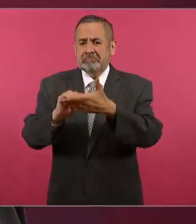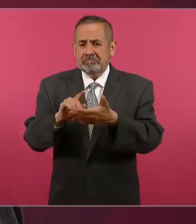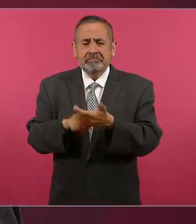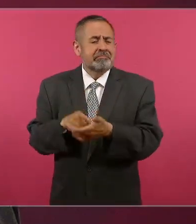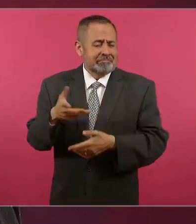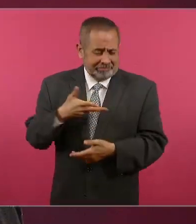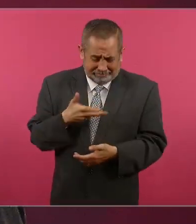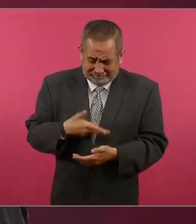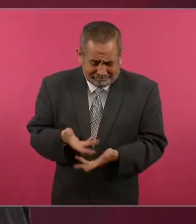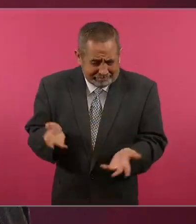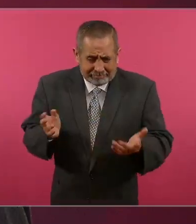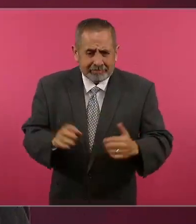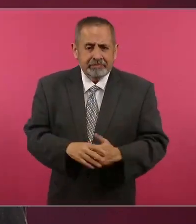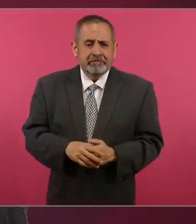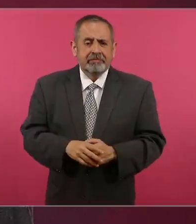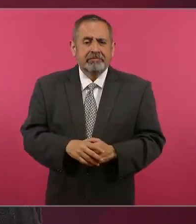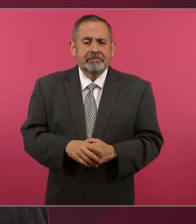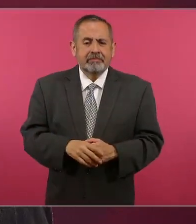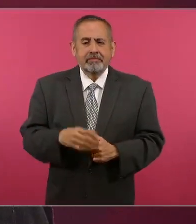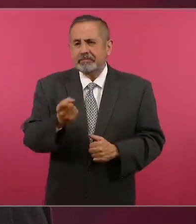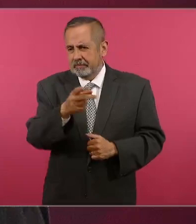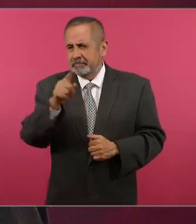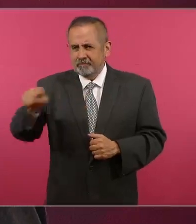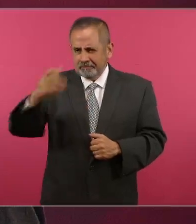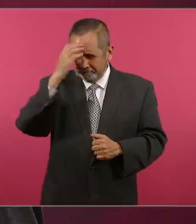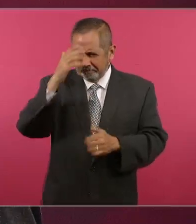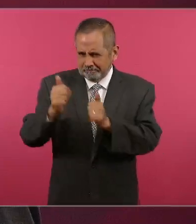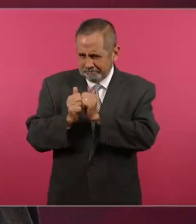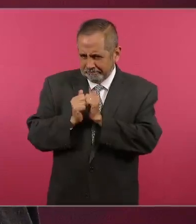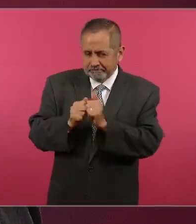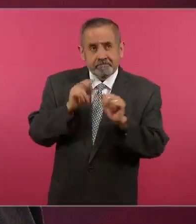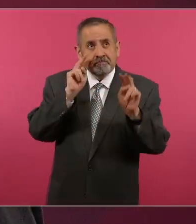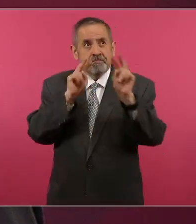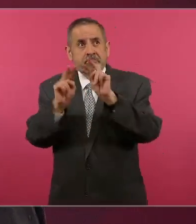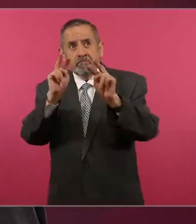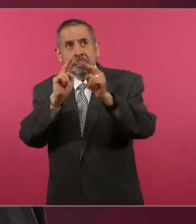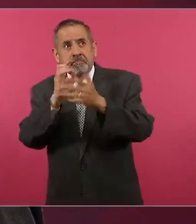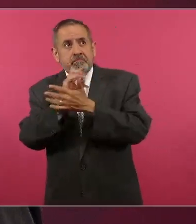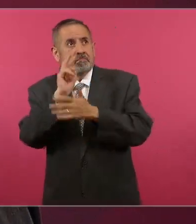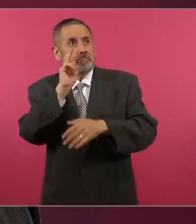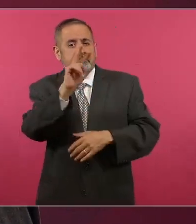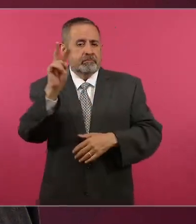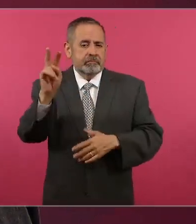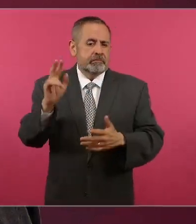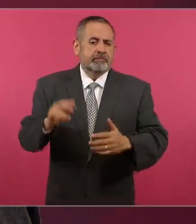instalamos. Algunos que me acompañaron una vez,